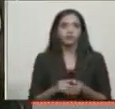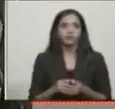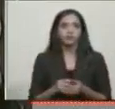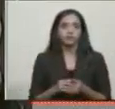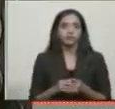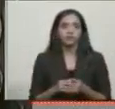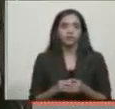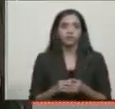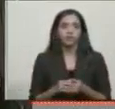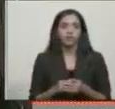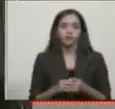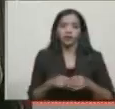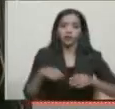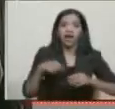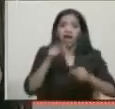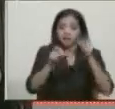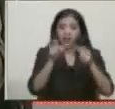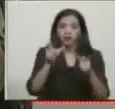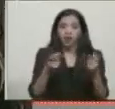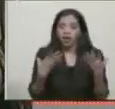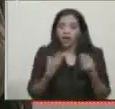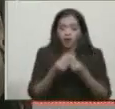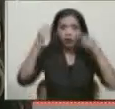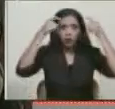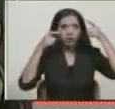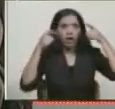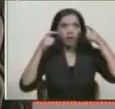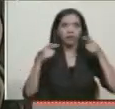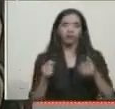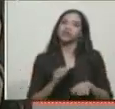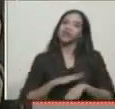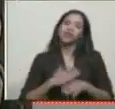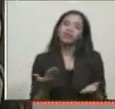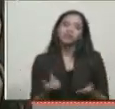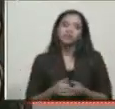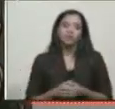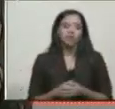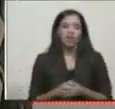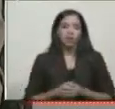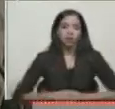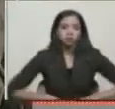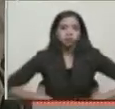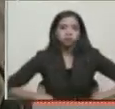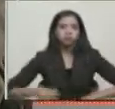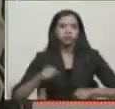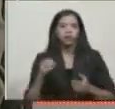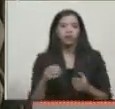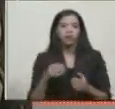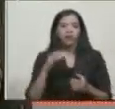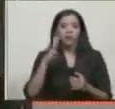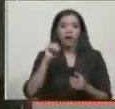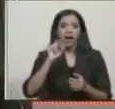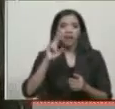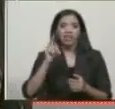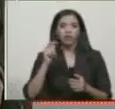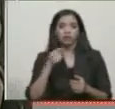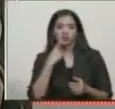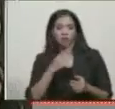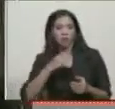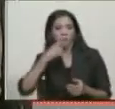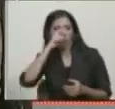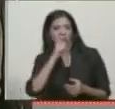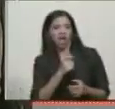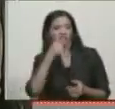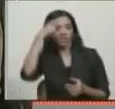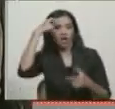la que era del Ateneo, rodeando a Chávez. ¿Y en qué terminó Barreto? Diciéndole a un amigo mío, maldito chavista.